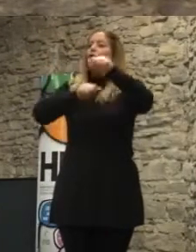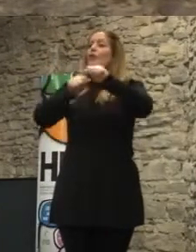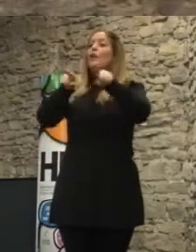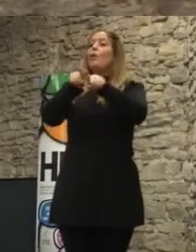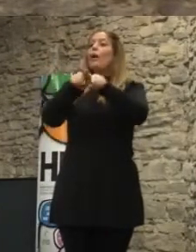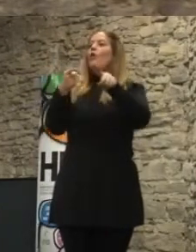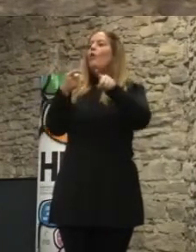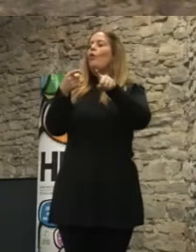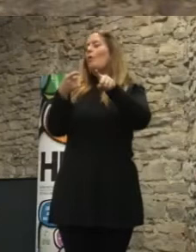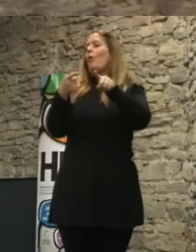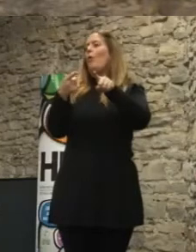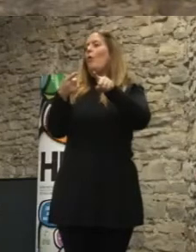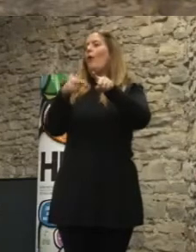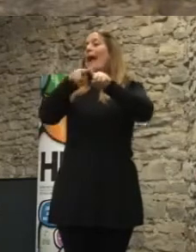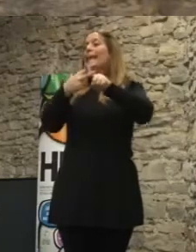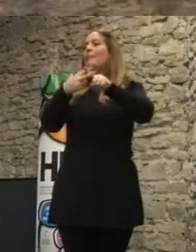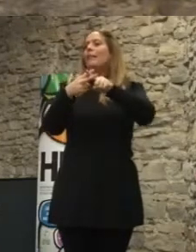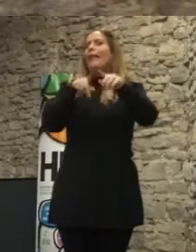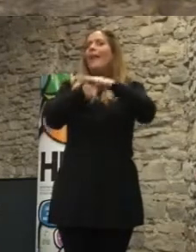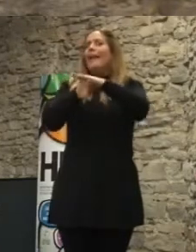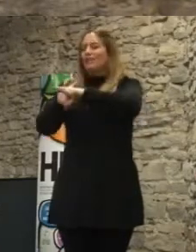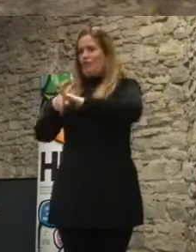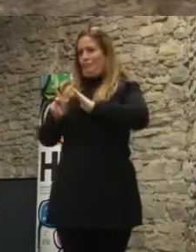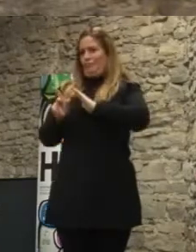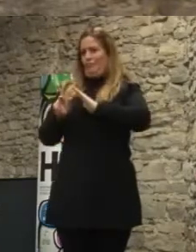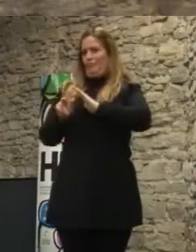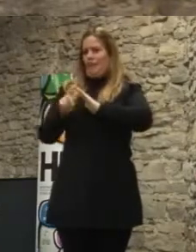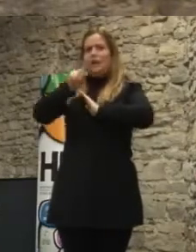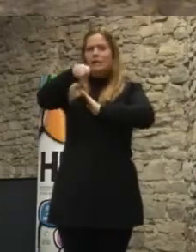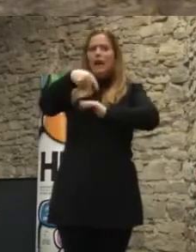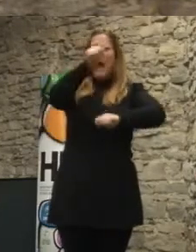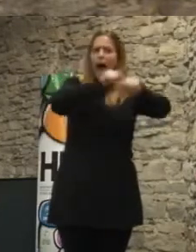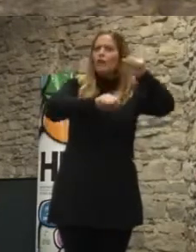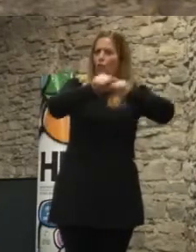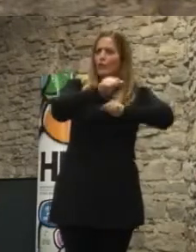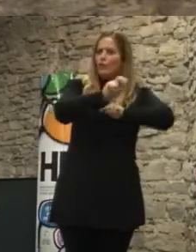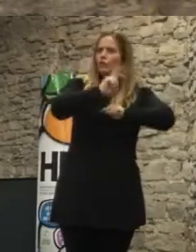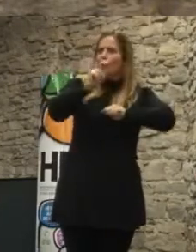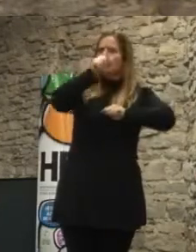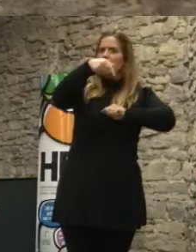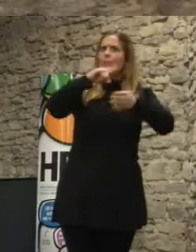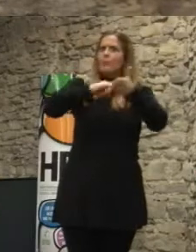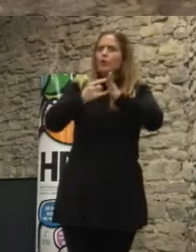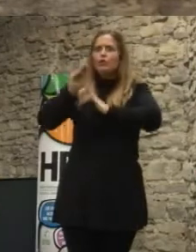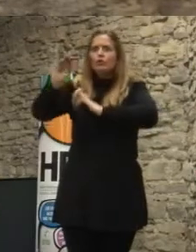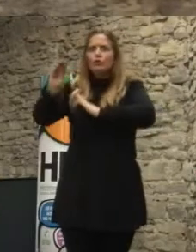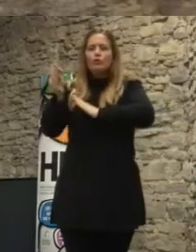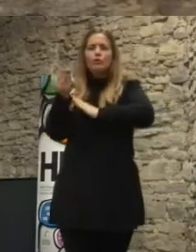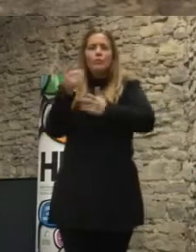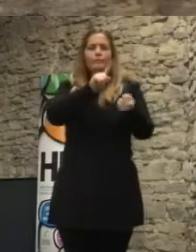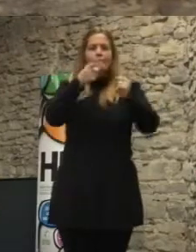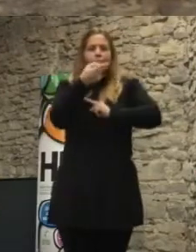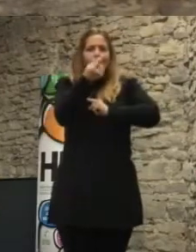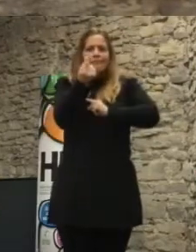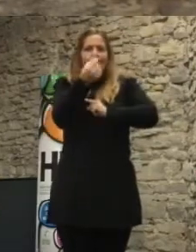de gestión. También hay asociaciones que han mercantilizado mucho sus proyectos. Y seguramente, pues dentro de los